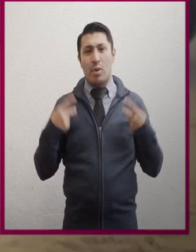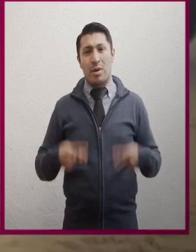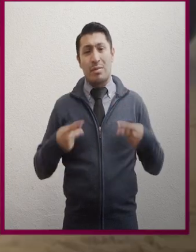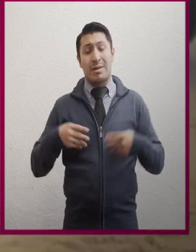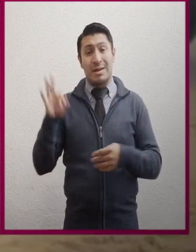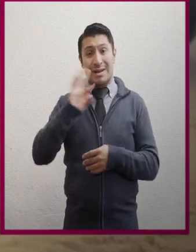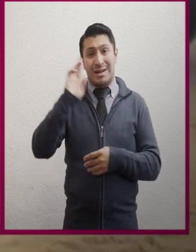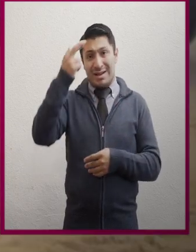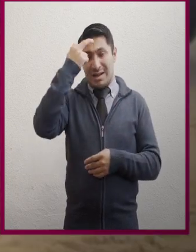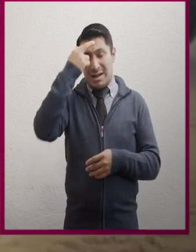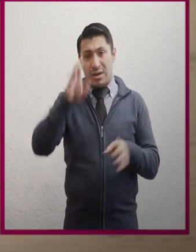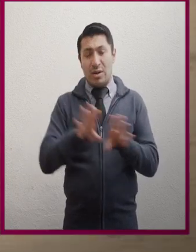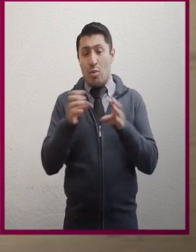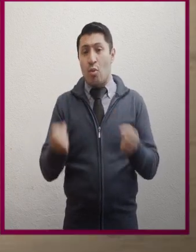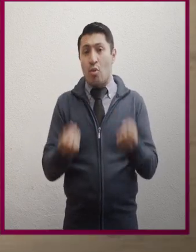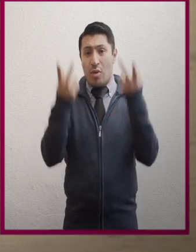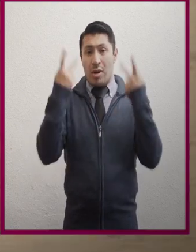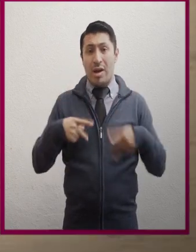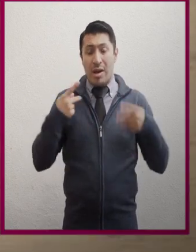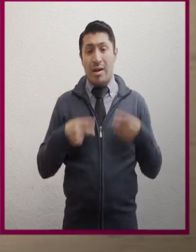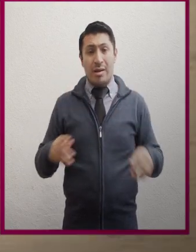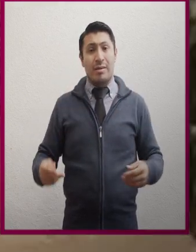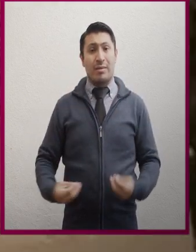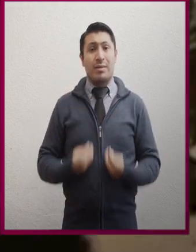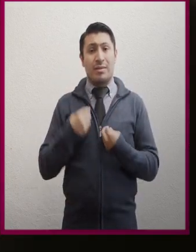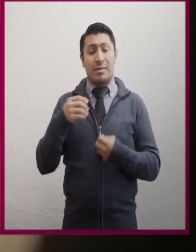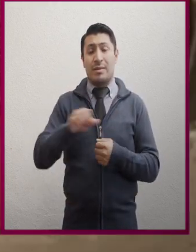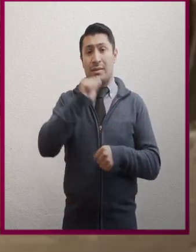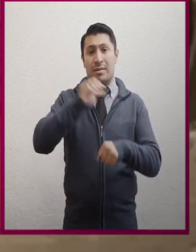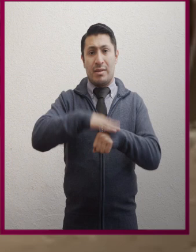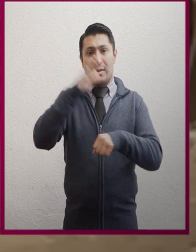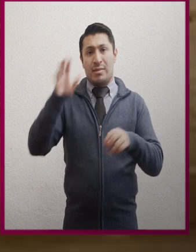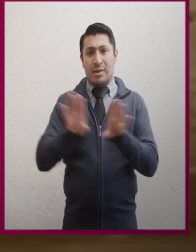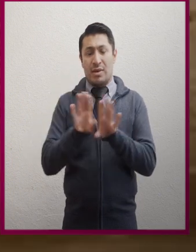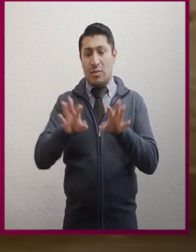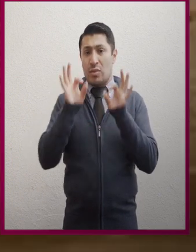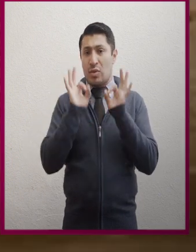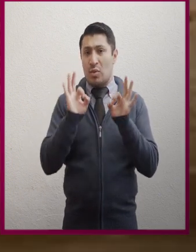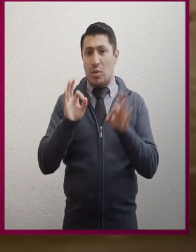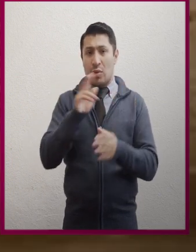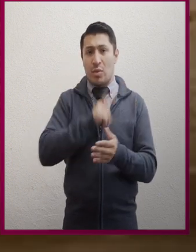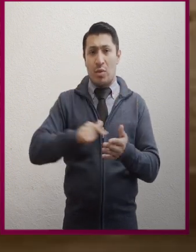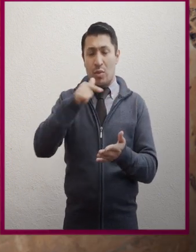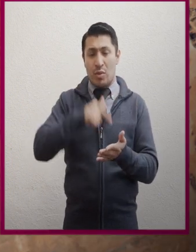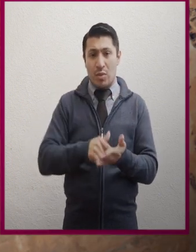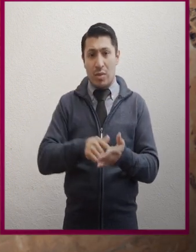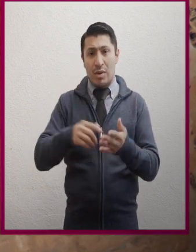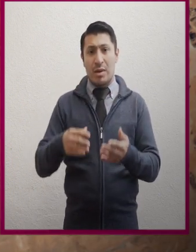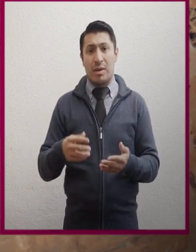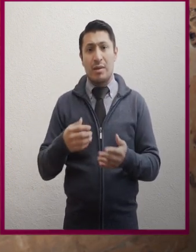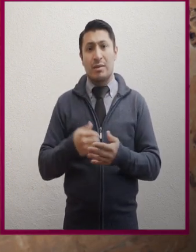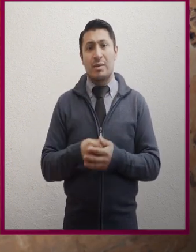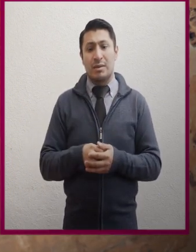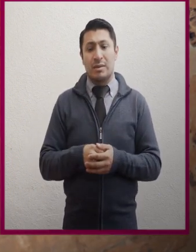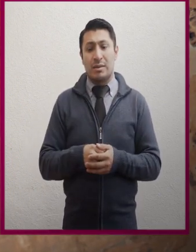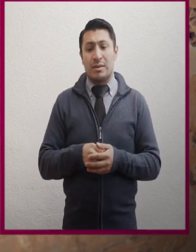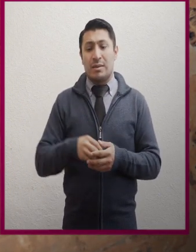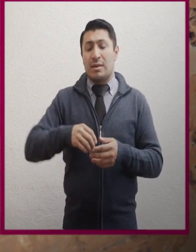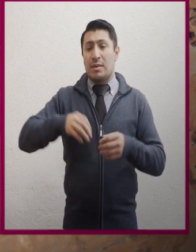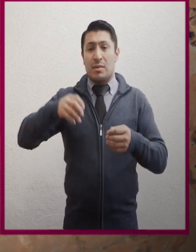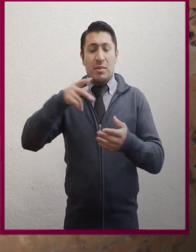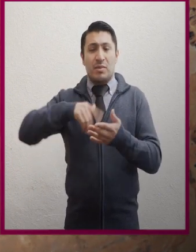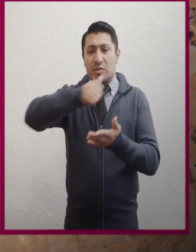número impresionante si tomamos en cuenta su cantidad de habitantes. Además de la conveniente ubicación de sus ciudades